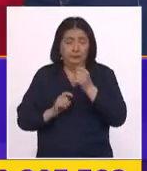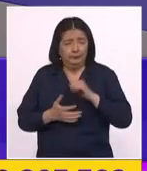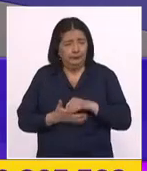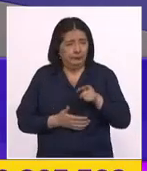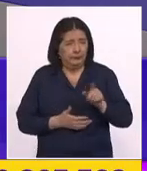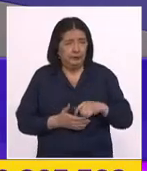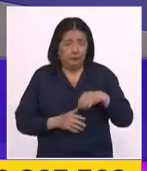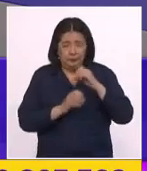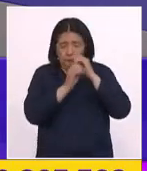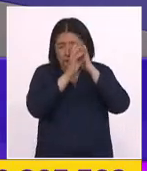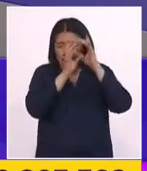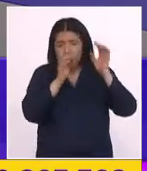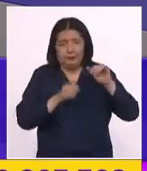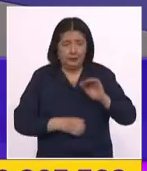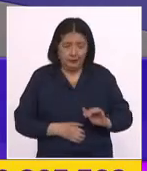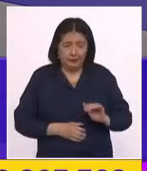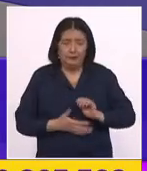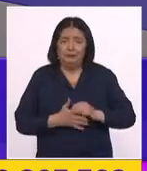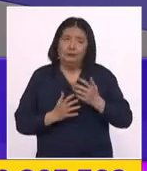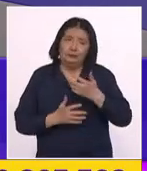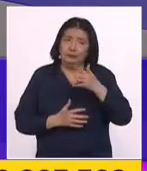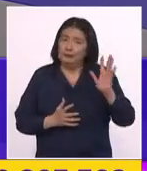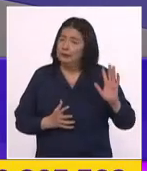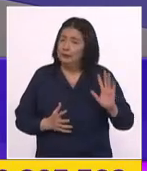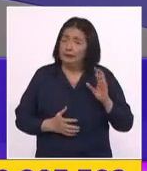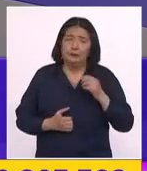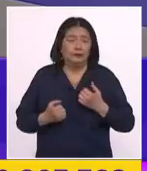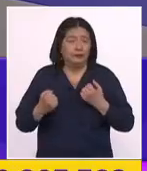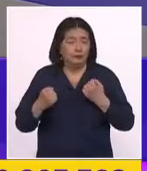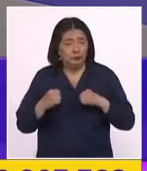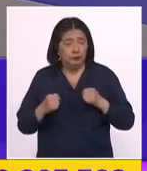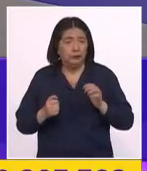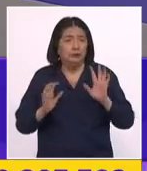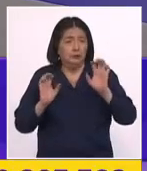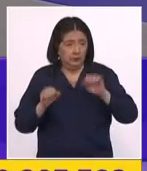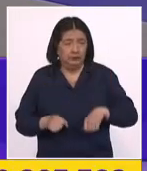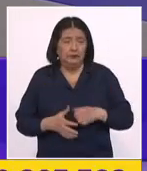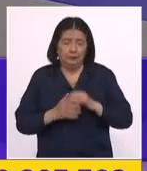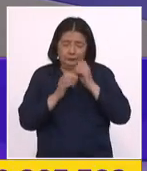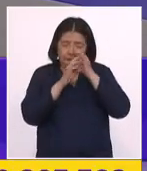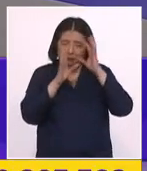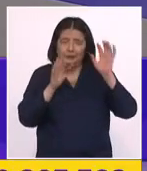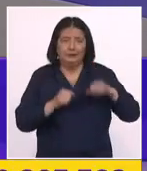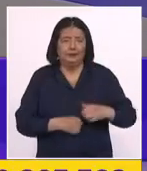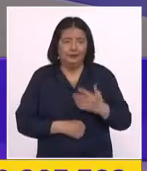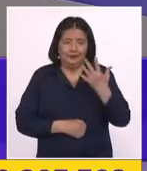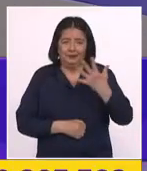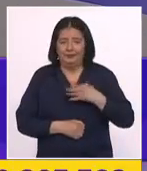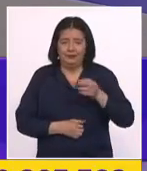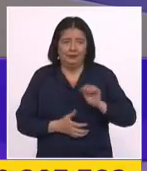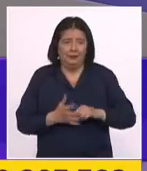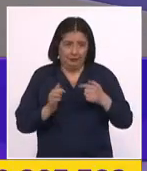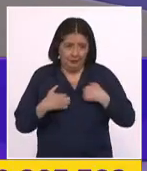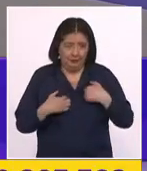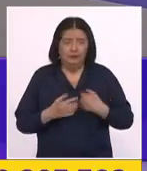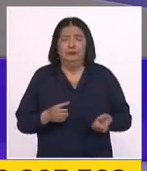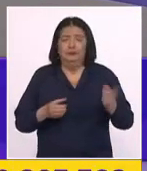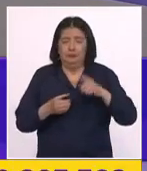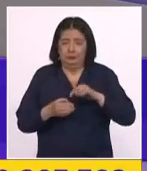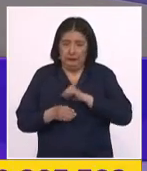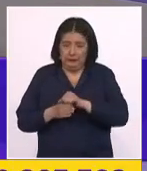que es algo que soñaste desde niña y creo que sueña cualquier atleta con eso, ¿no? Sí, este sueño es desde los 5 años de edad que me dedico a este